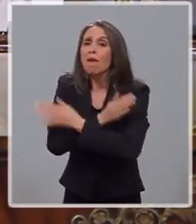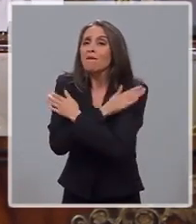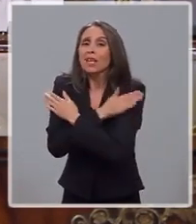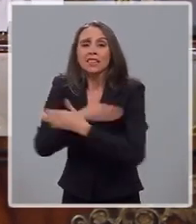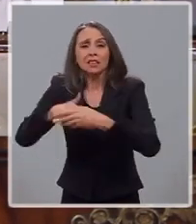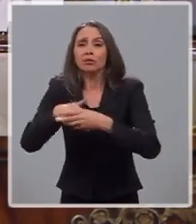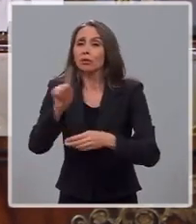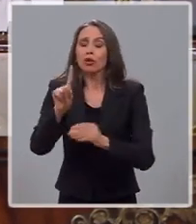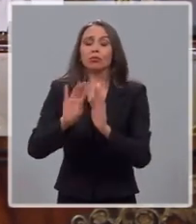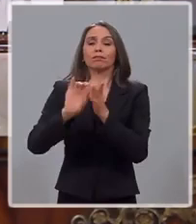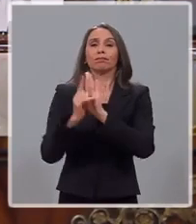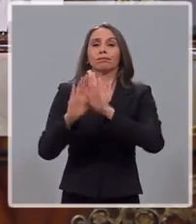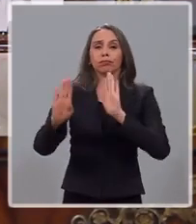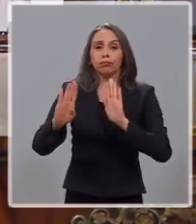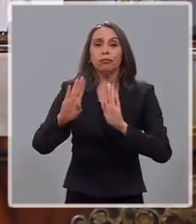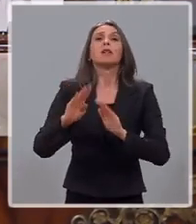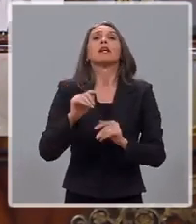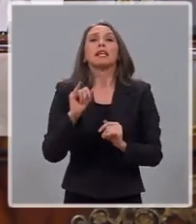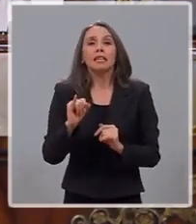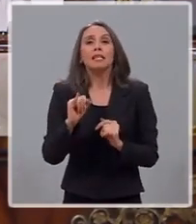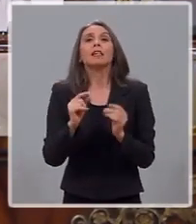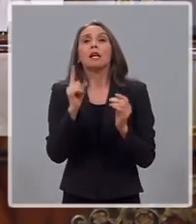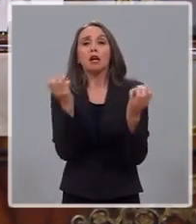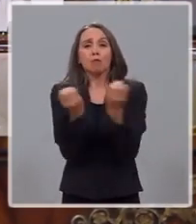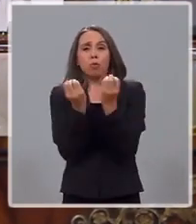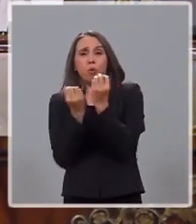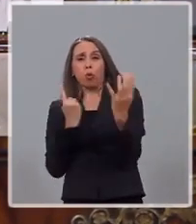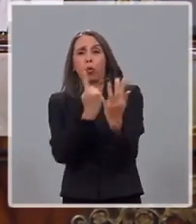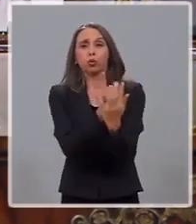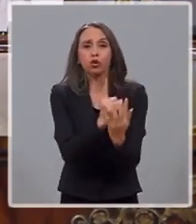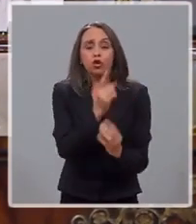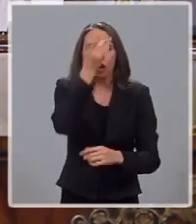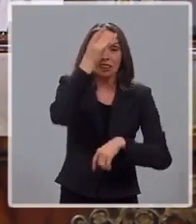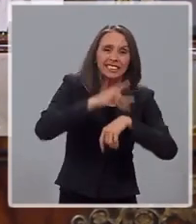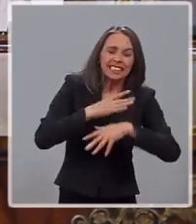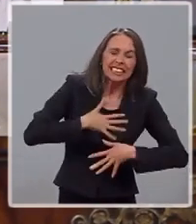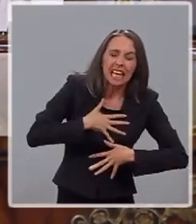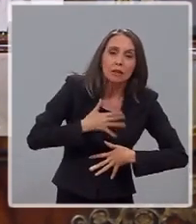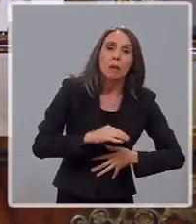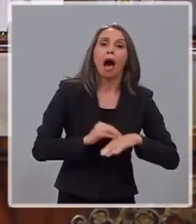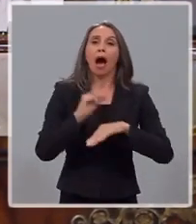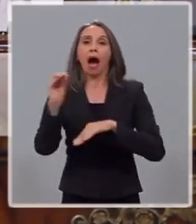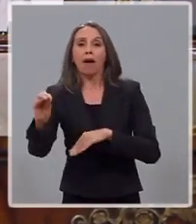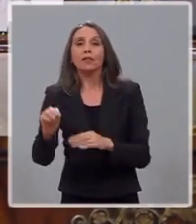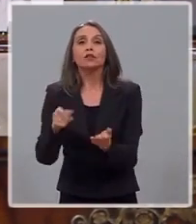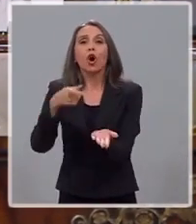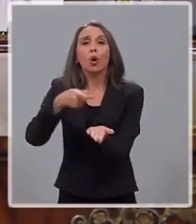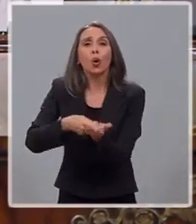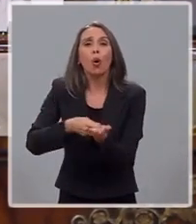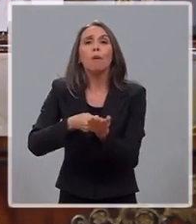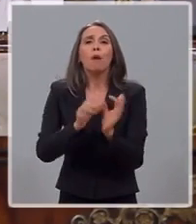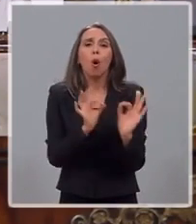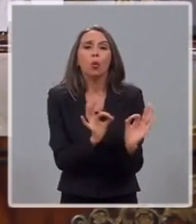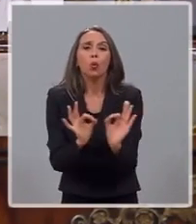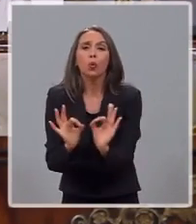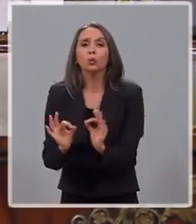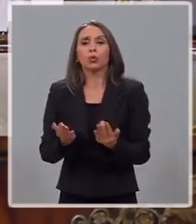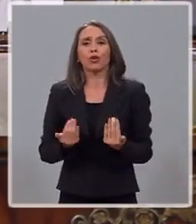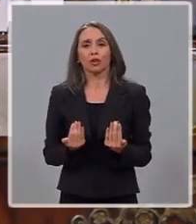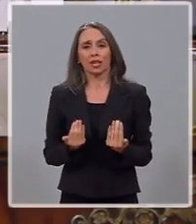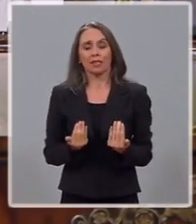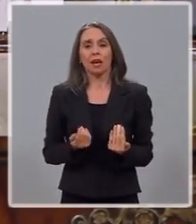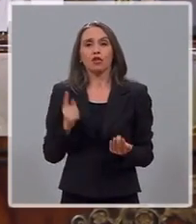aglomeraciones reportar síntomas y también les pido comprar pero comprar con mesura lo necesario